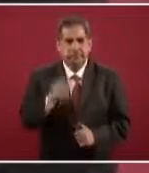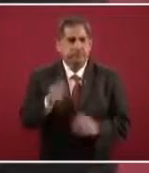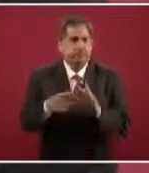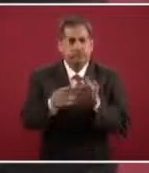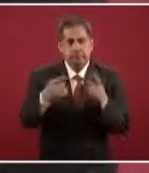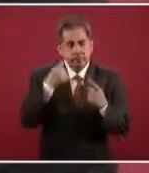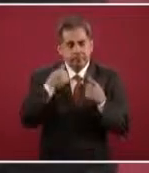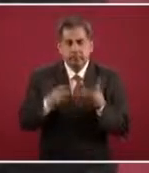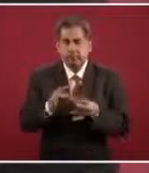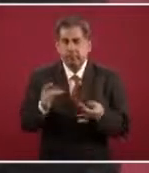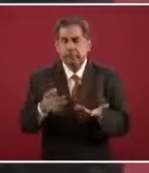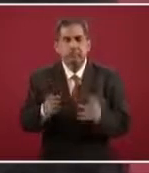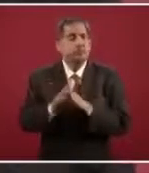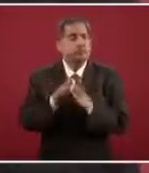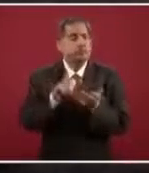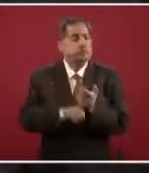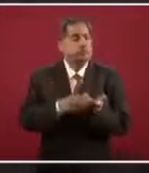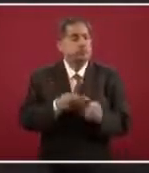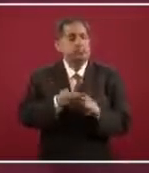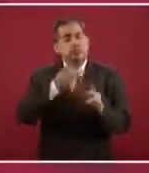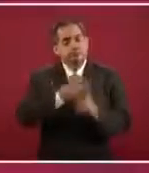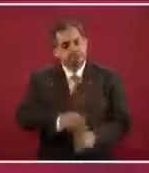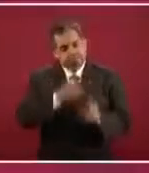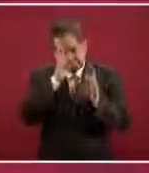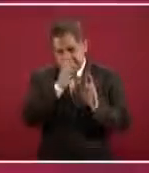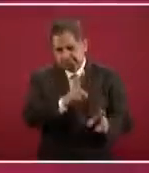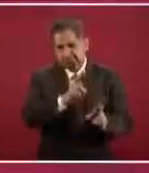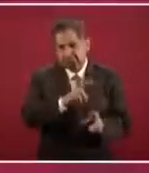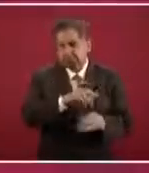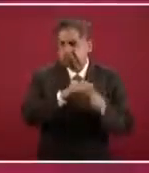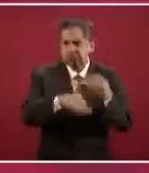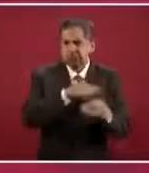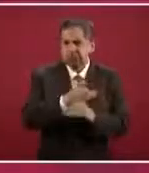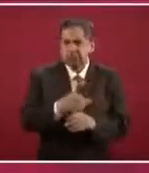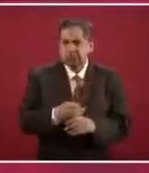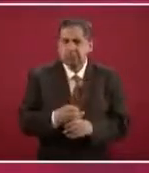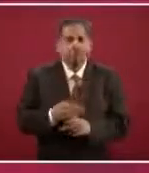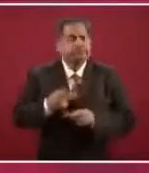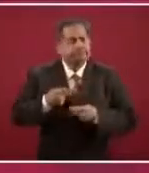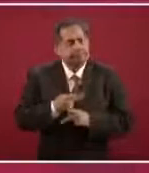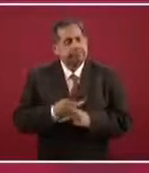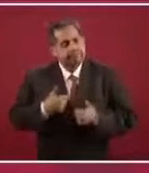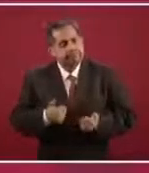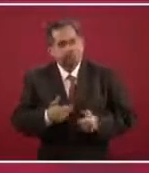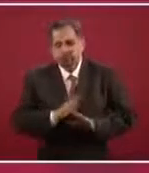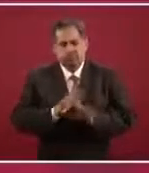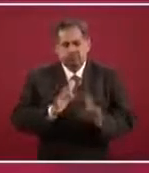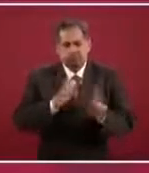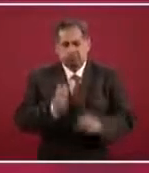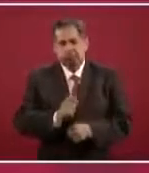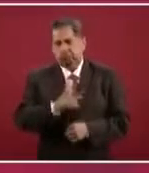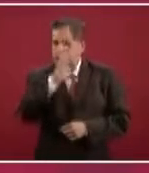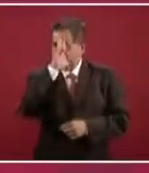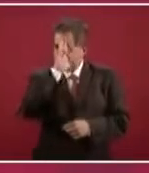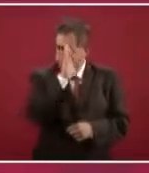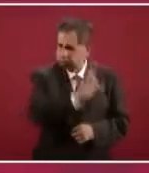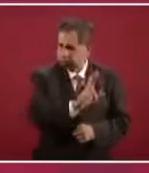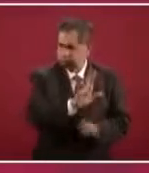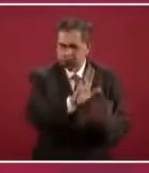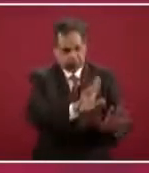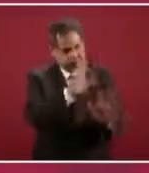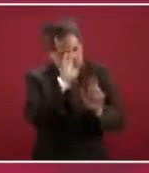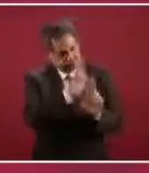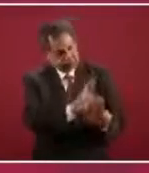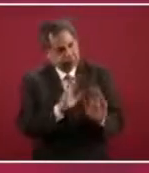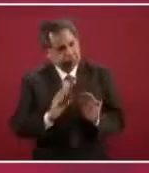Tenemos que ser respetuosos, no solo ser tolerantes, ser respetuosos